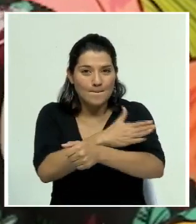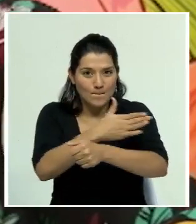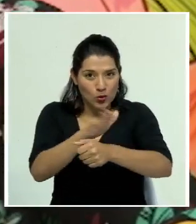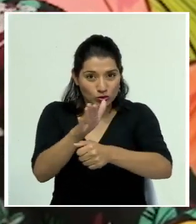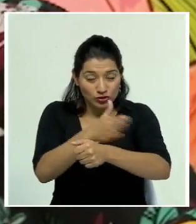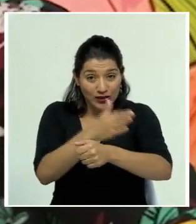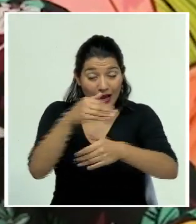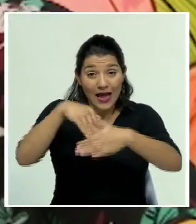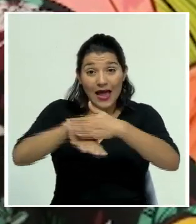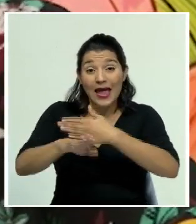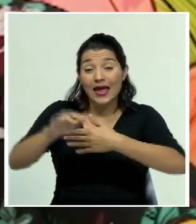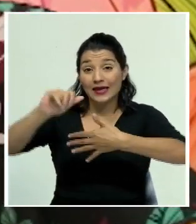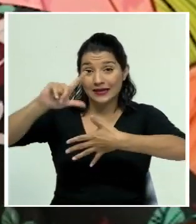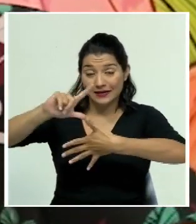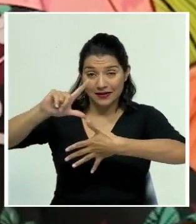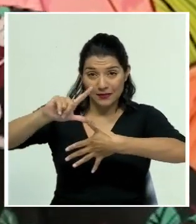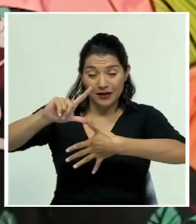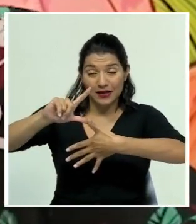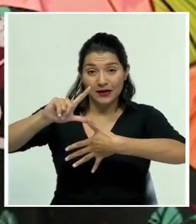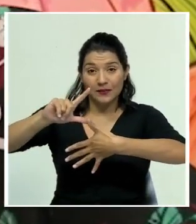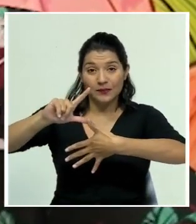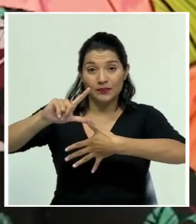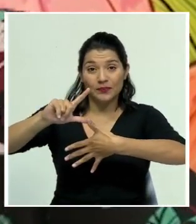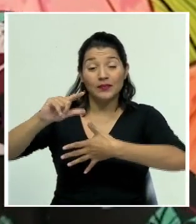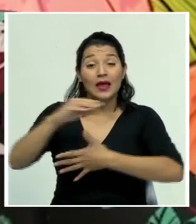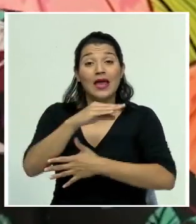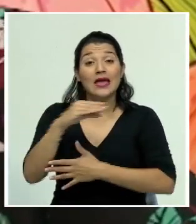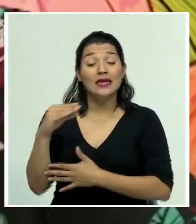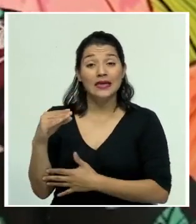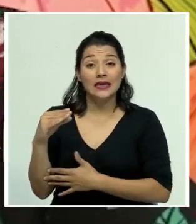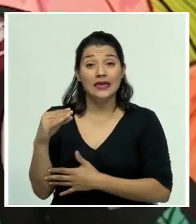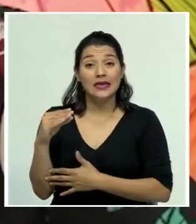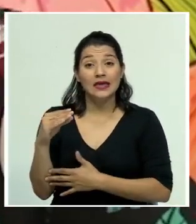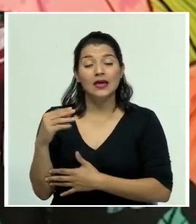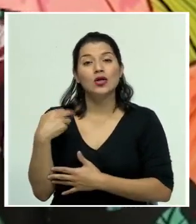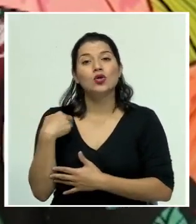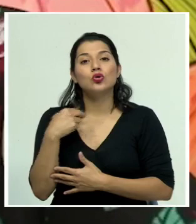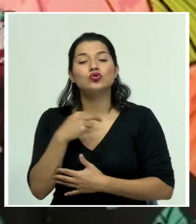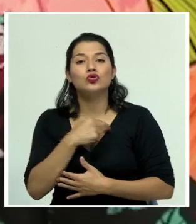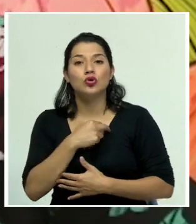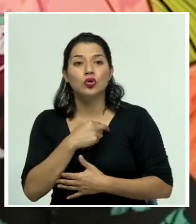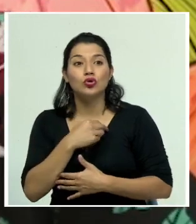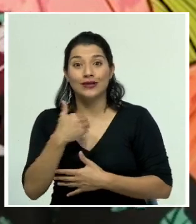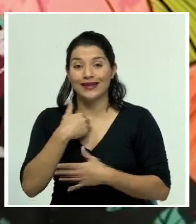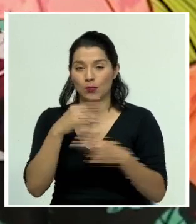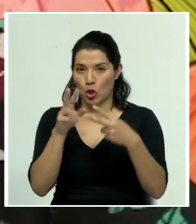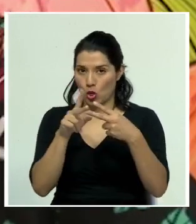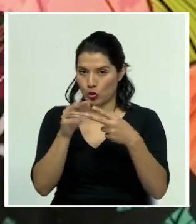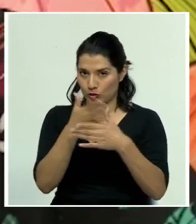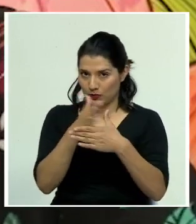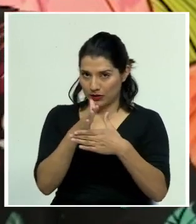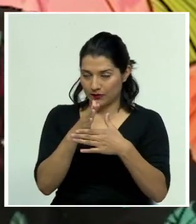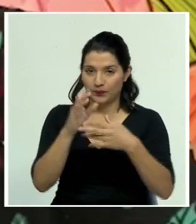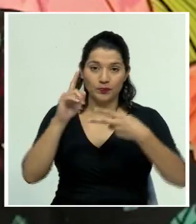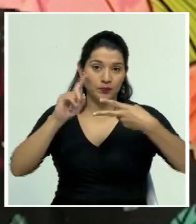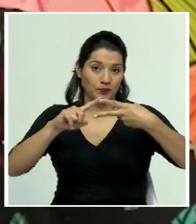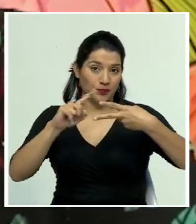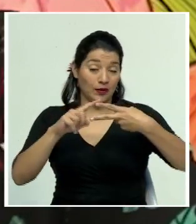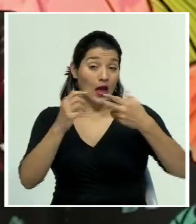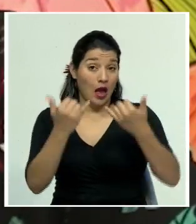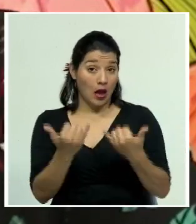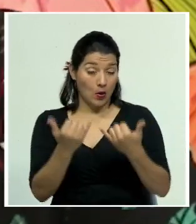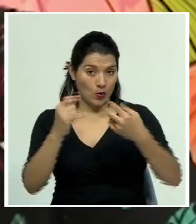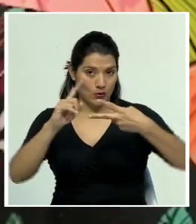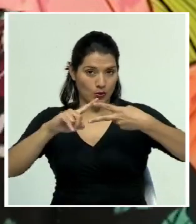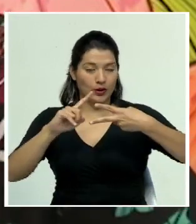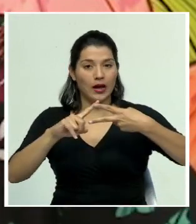territorio latinoamericano y estamos realizándolo en 2 etapas. Ahora estamos haciendo la etapa que